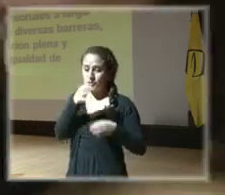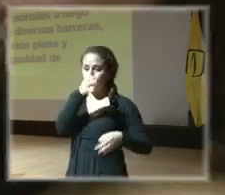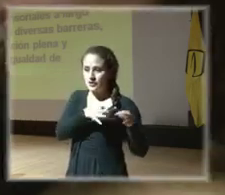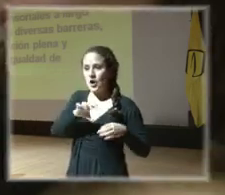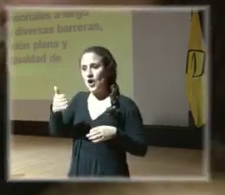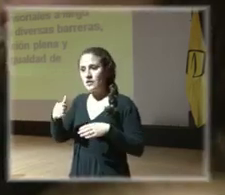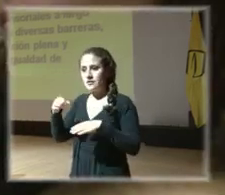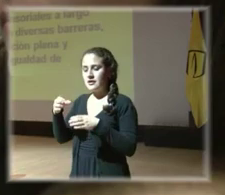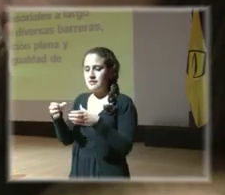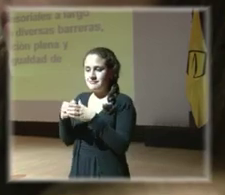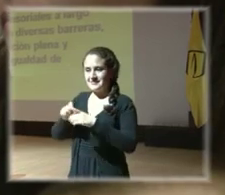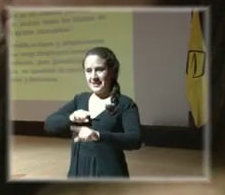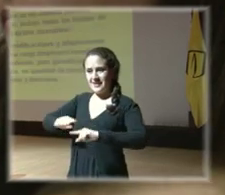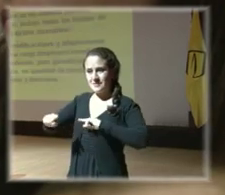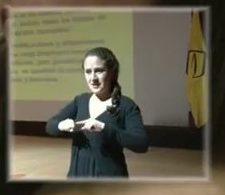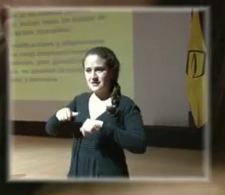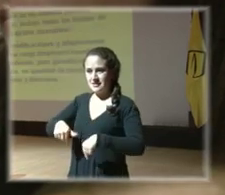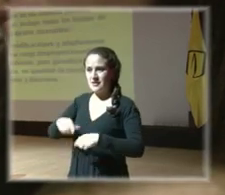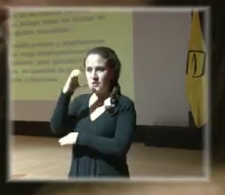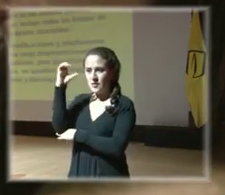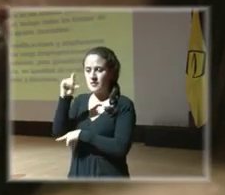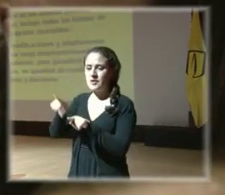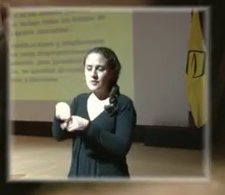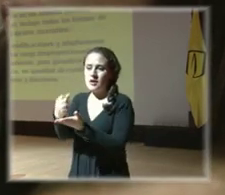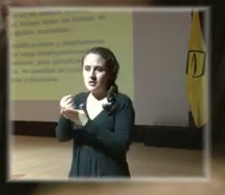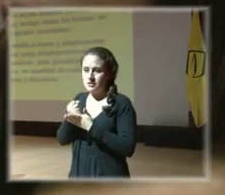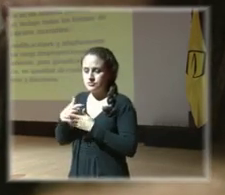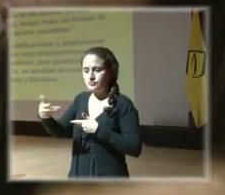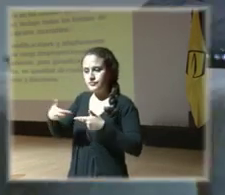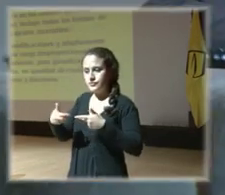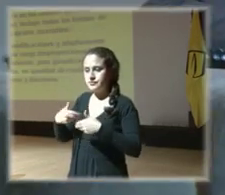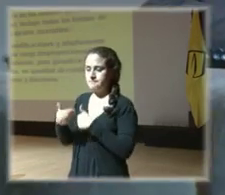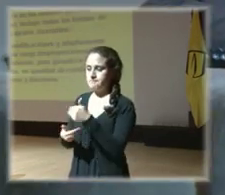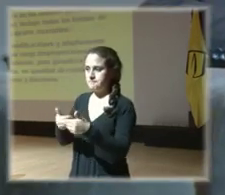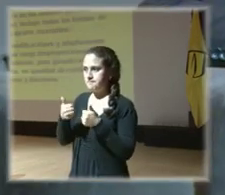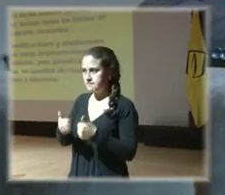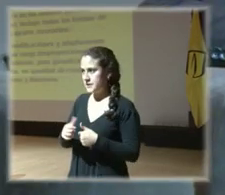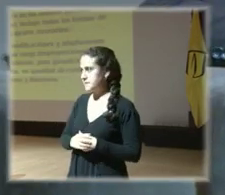las instancias administrativas hay mucho que aportar en ese sentido.